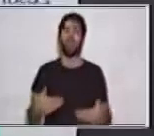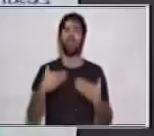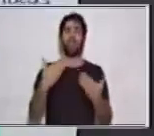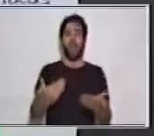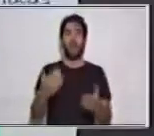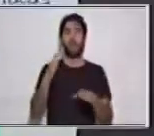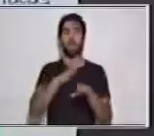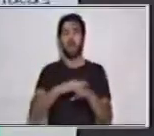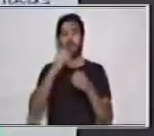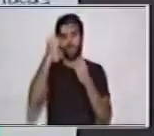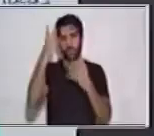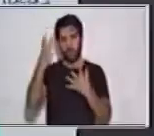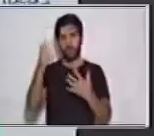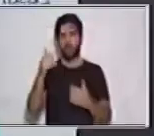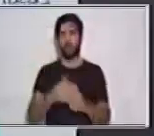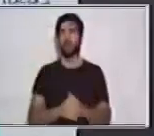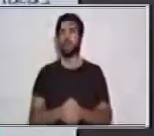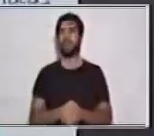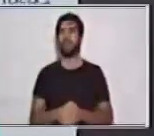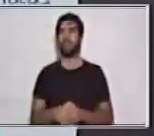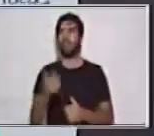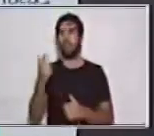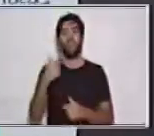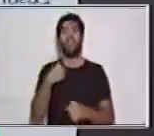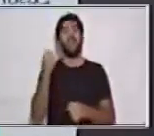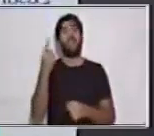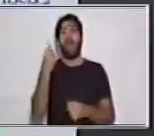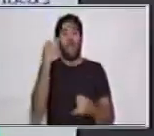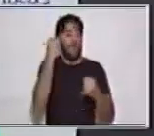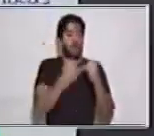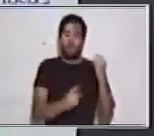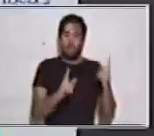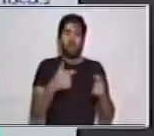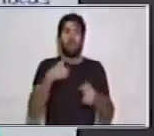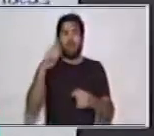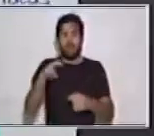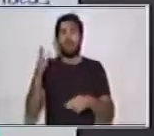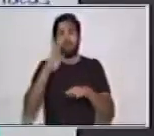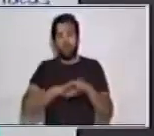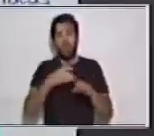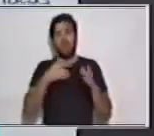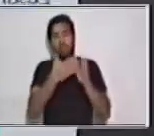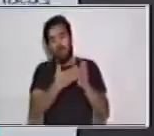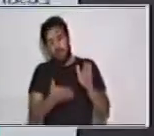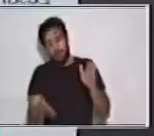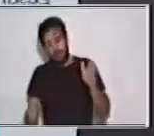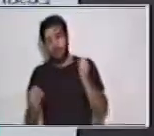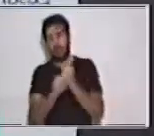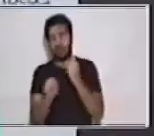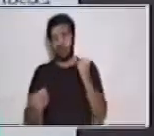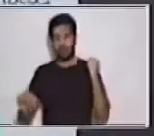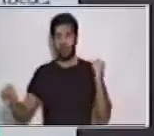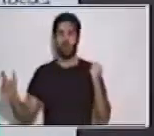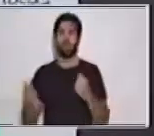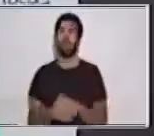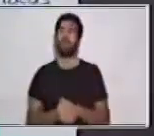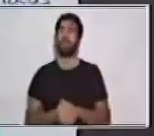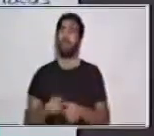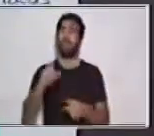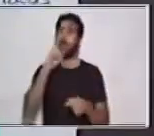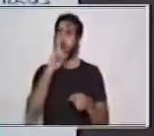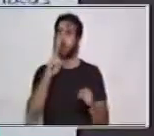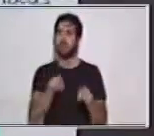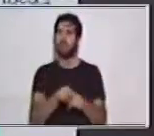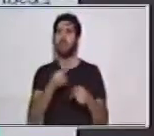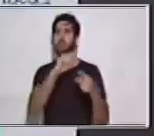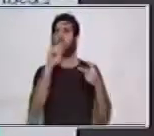información dentro de un párrafo, es decir, que no he terminado de expresar la idea que necesito dar a entender. También vamos